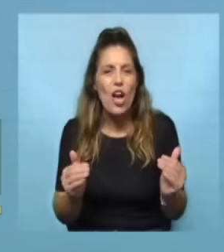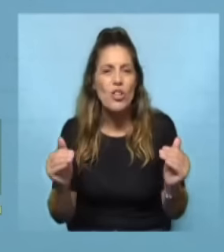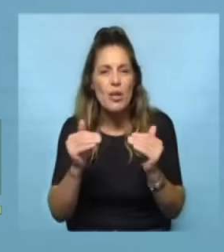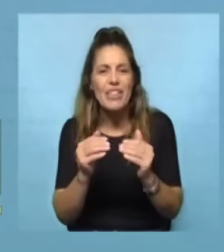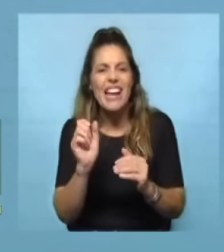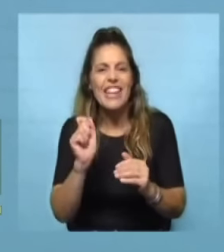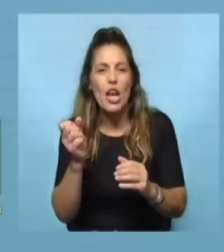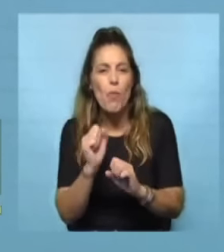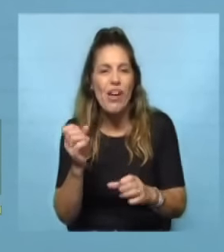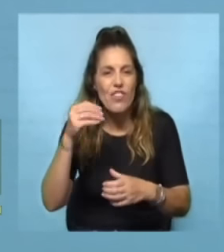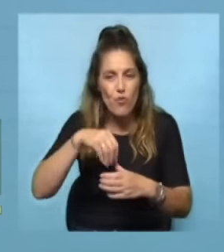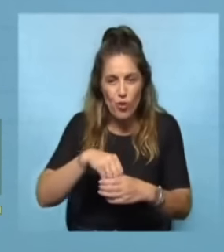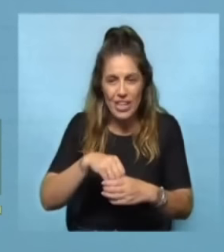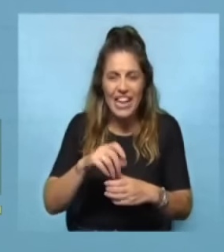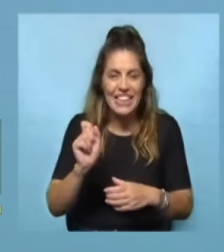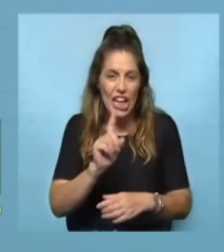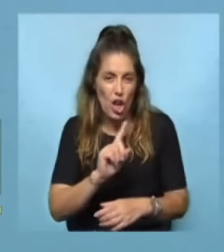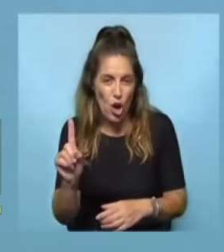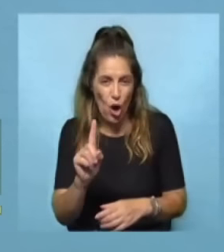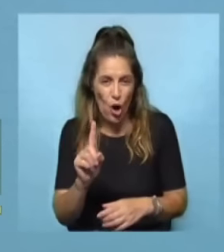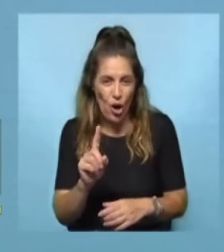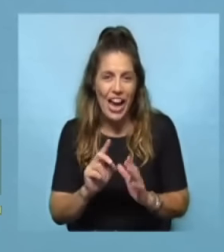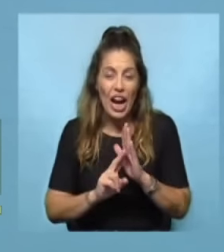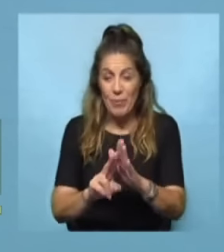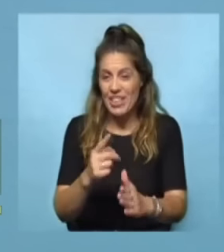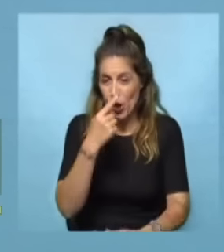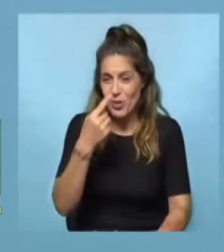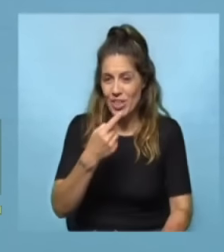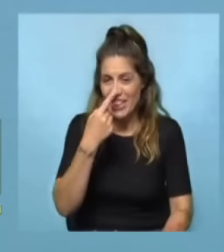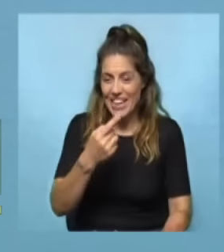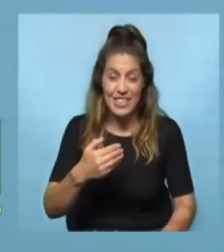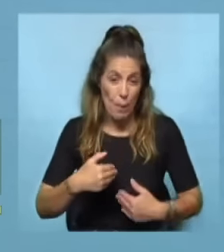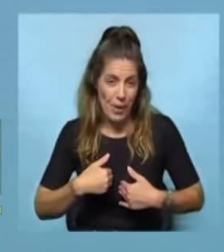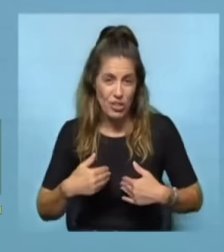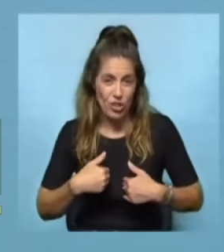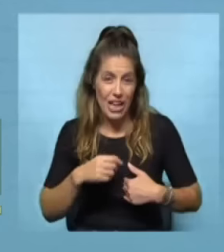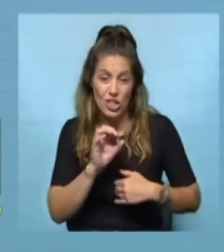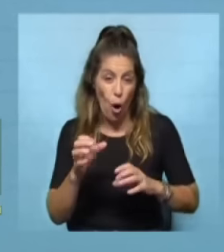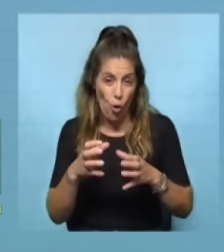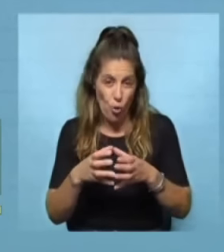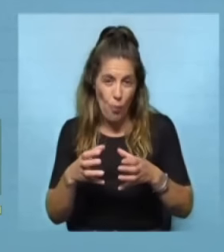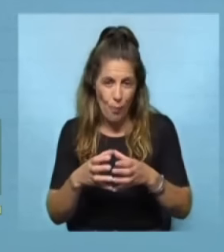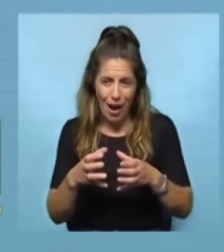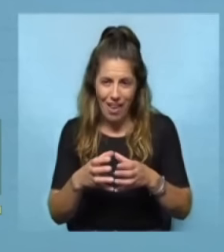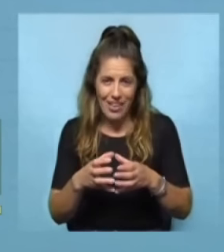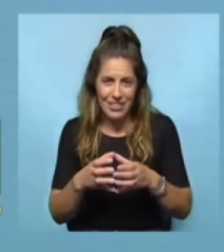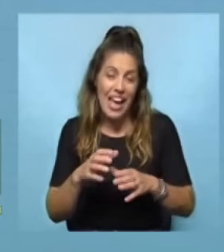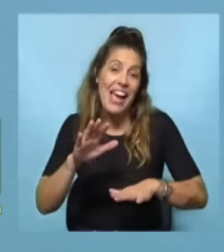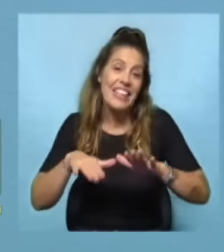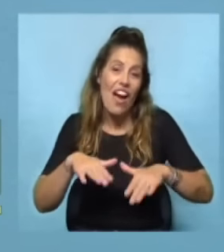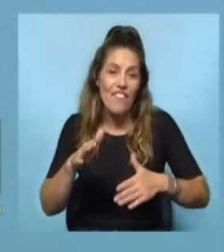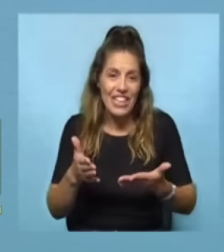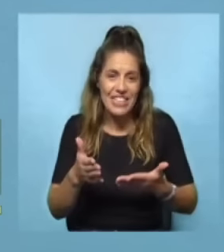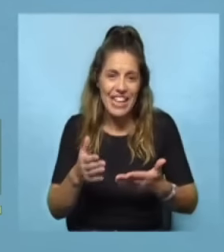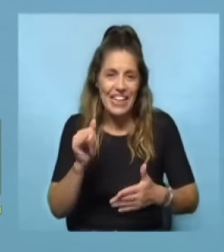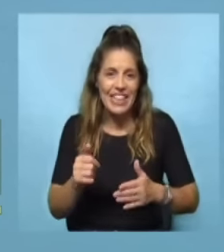influir y Quienes no representando también sus intereses este personales o grupales que muchas veces a veces